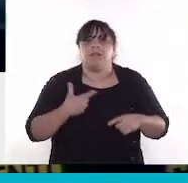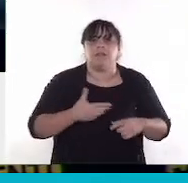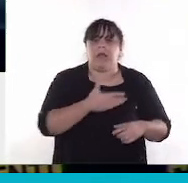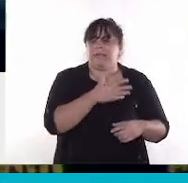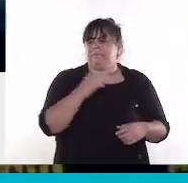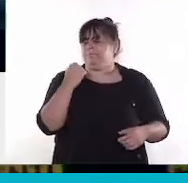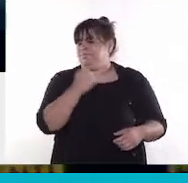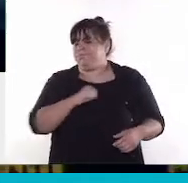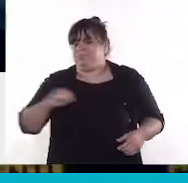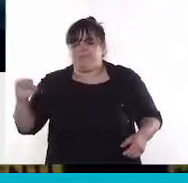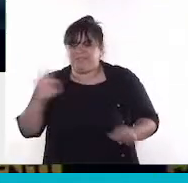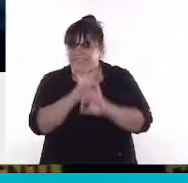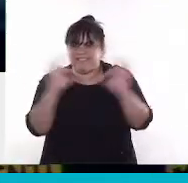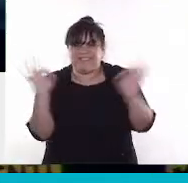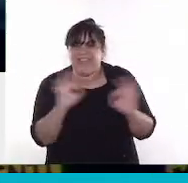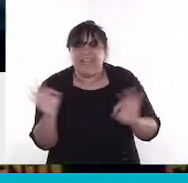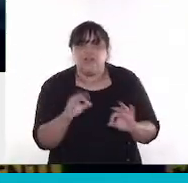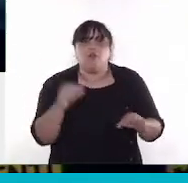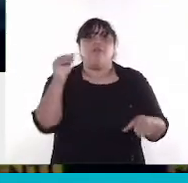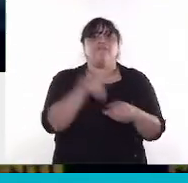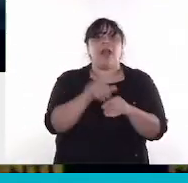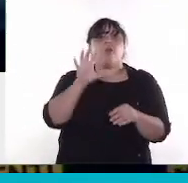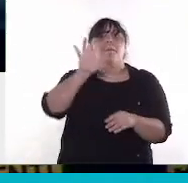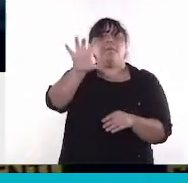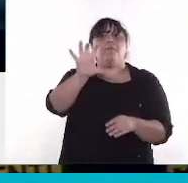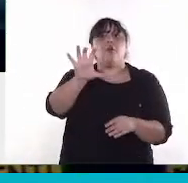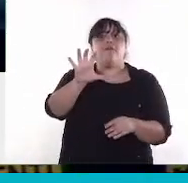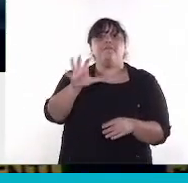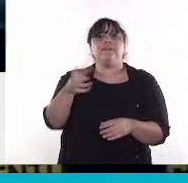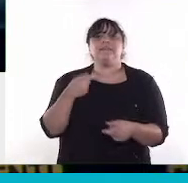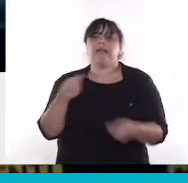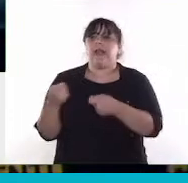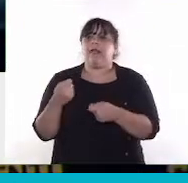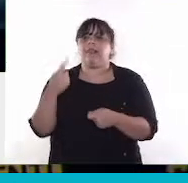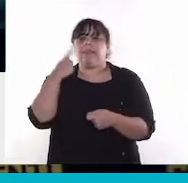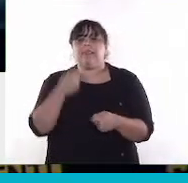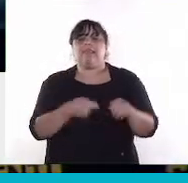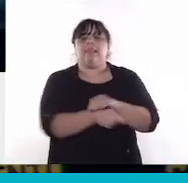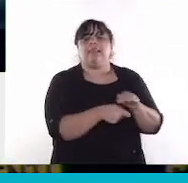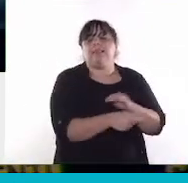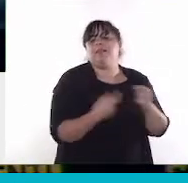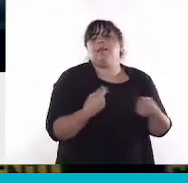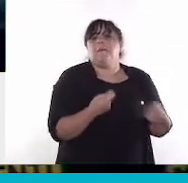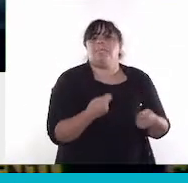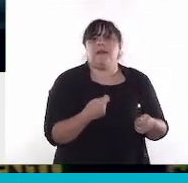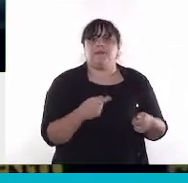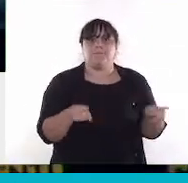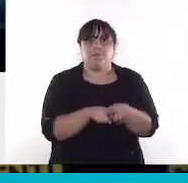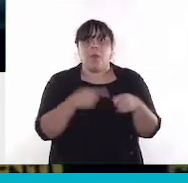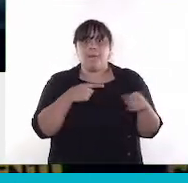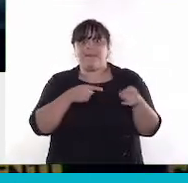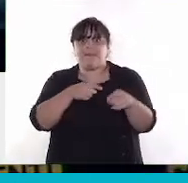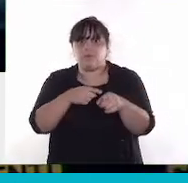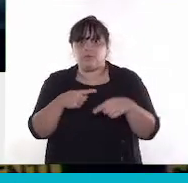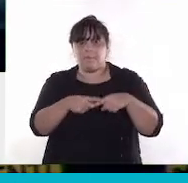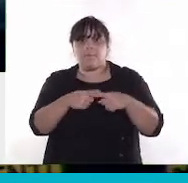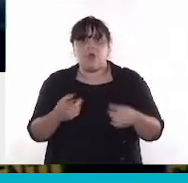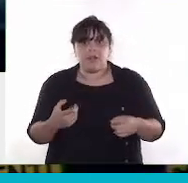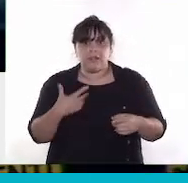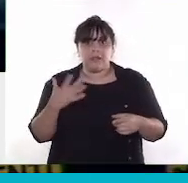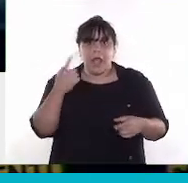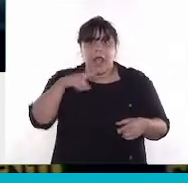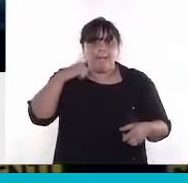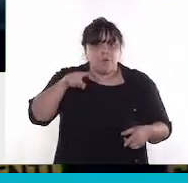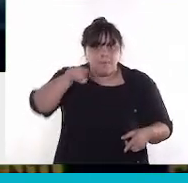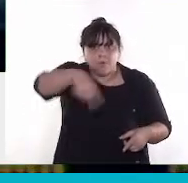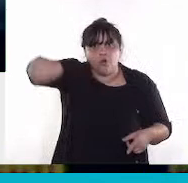un banco provincia a disposición de la timba financiera, fue la persecución política